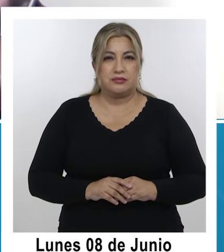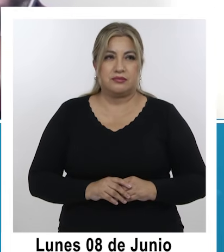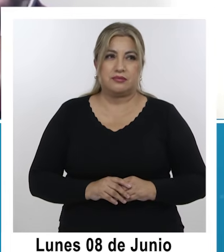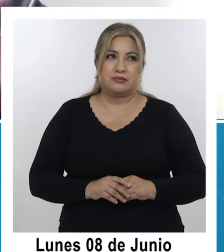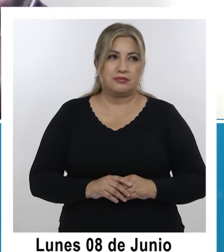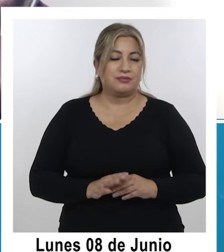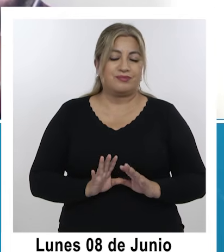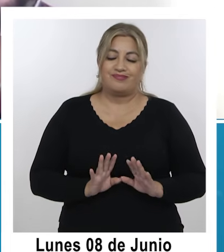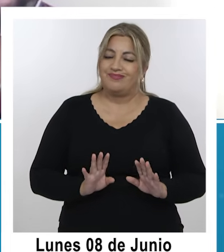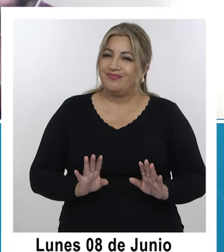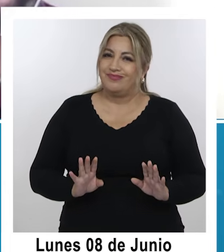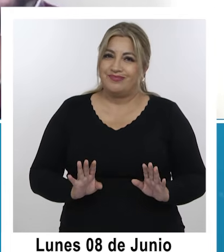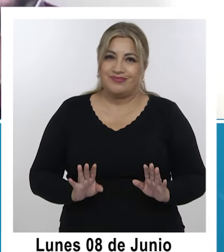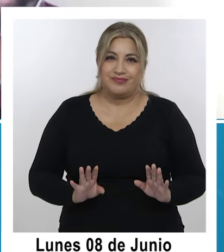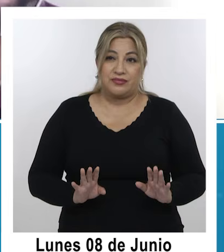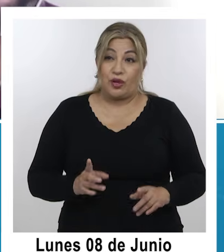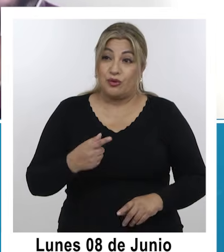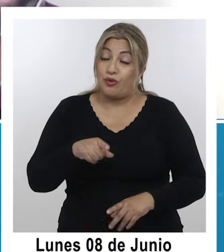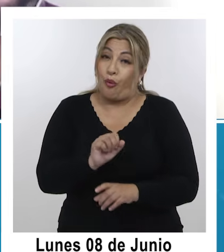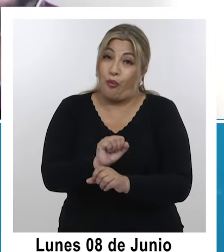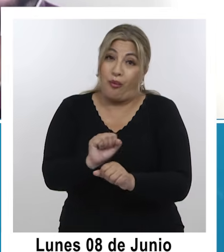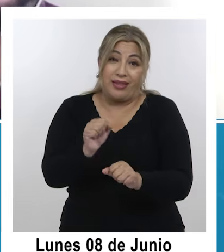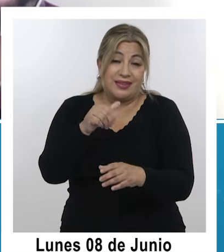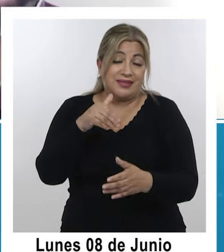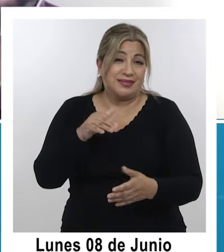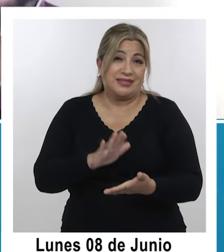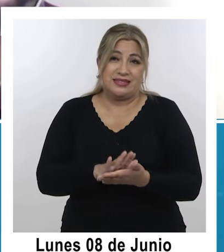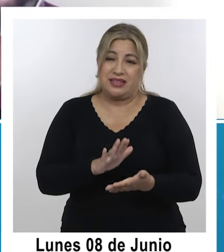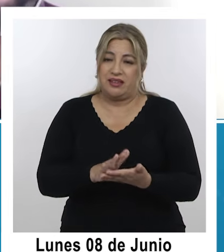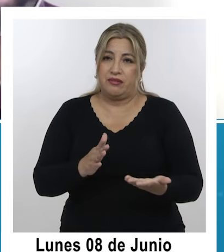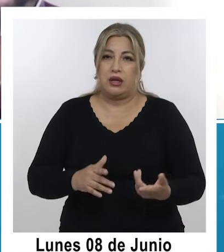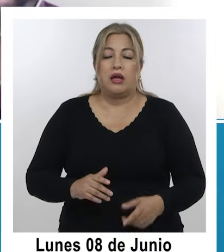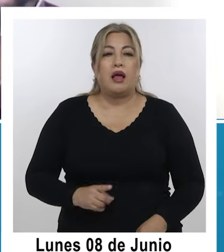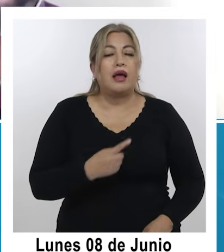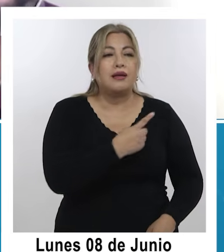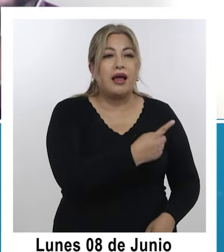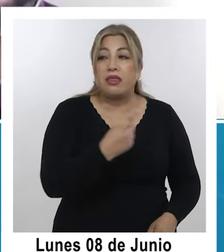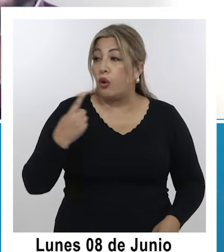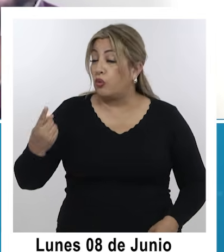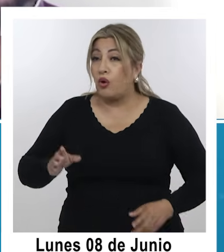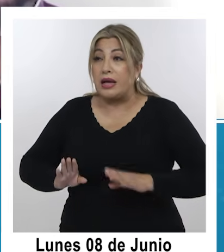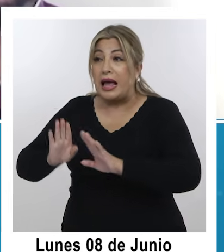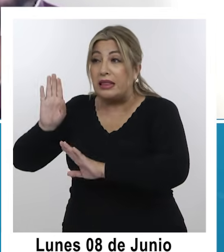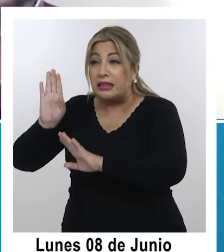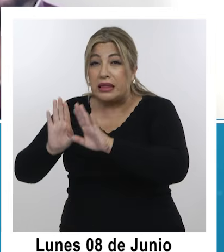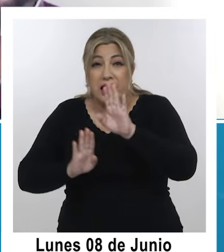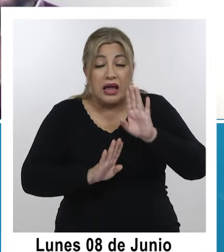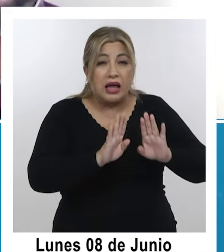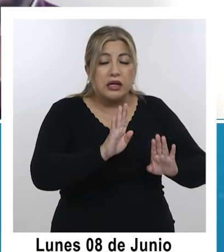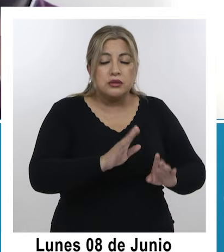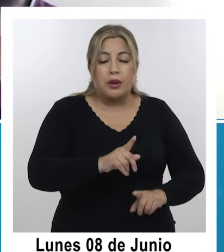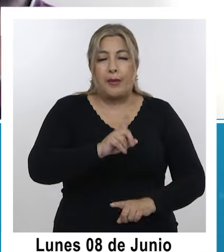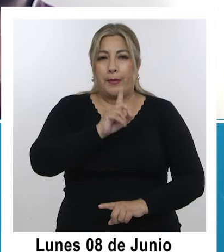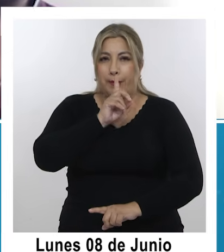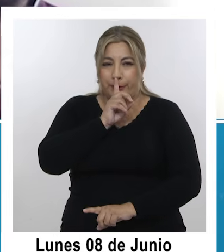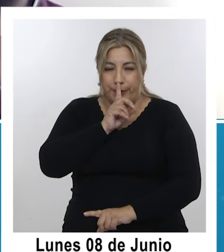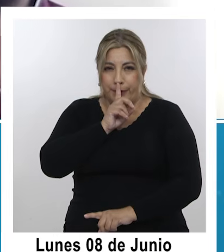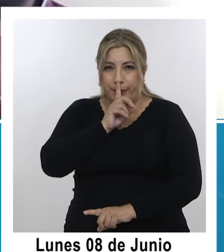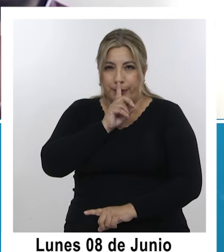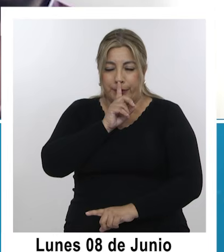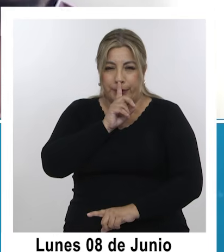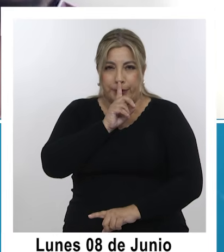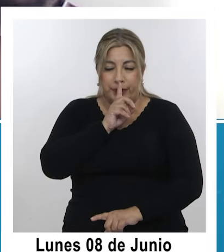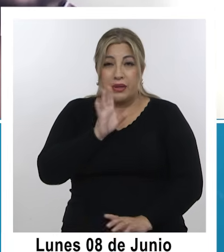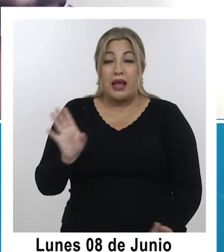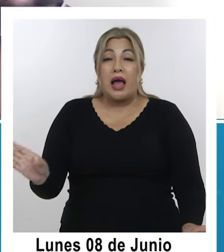No hay forma de celebrar. Los candidatos han sido prudentes con sus declaraciones, han llamado